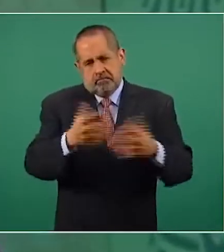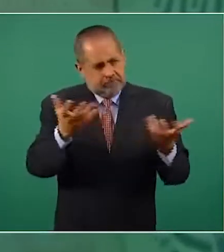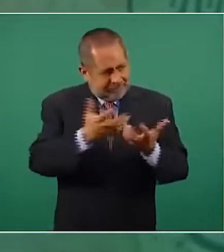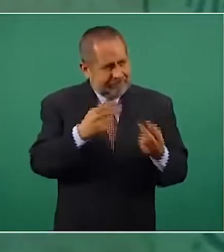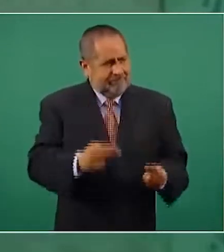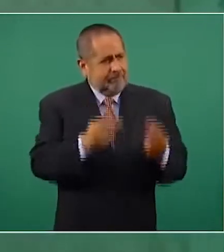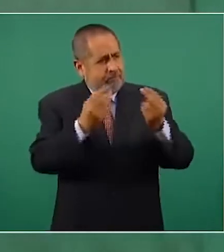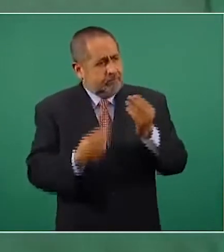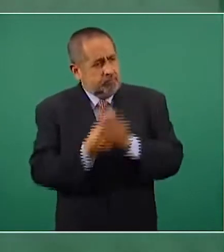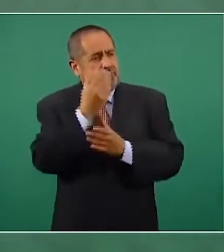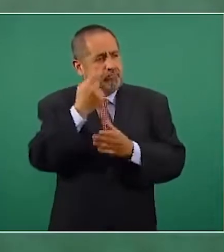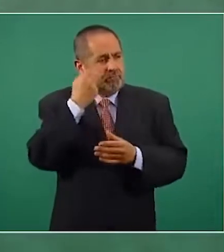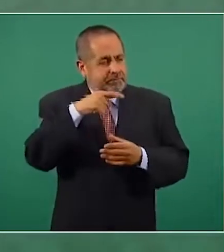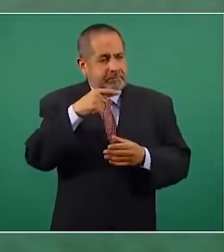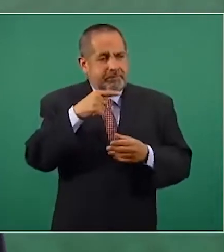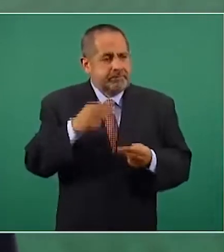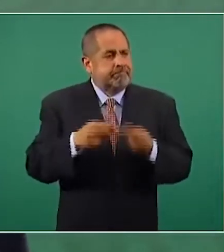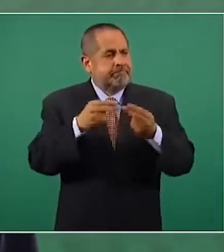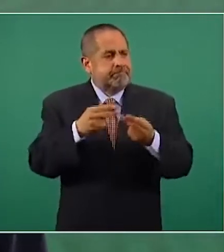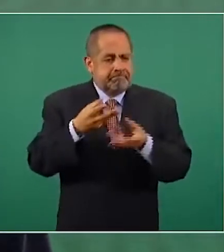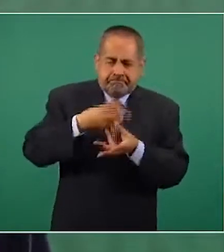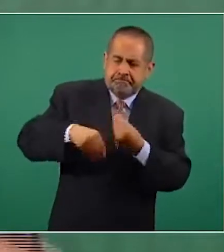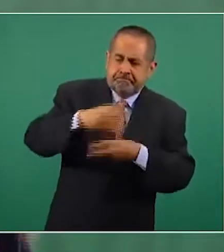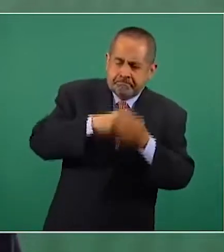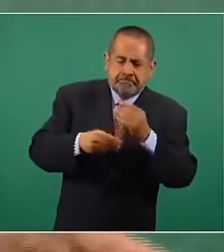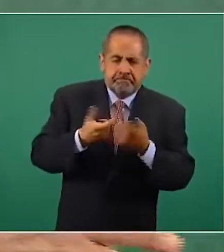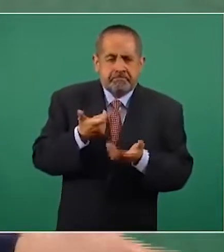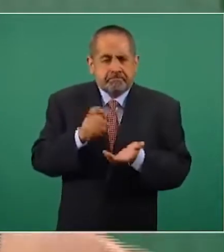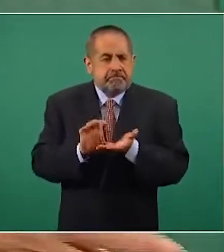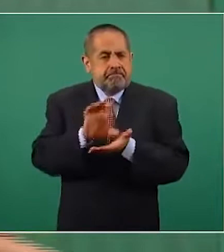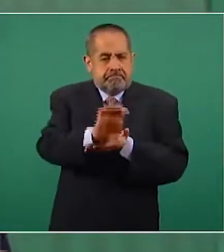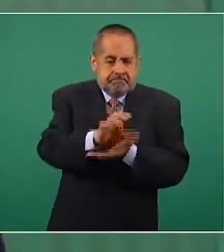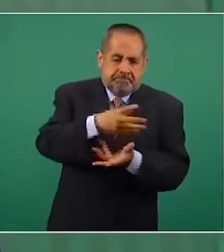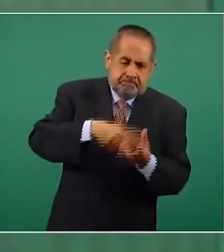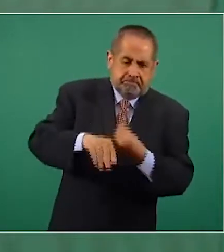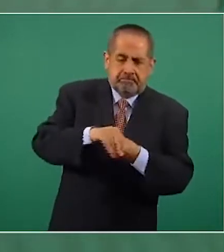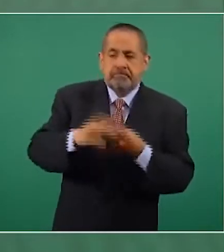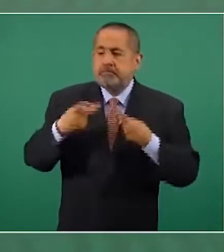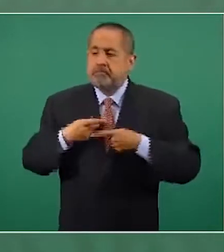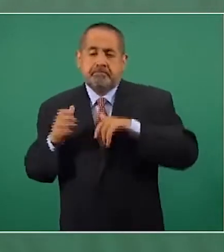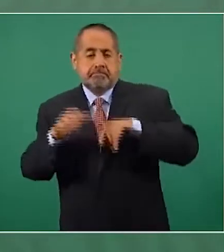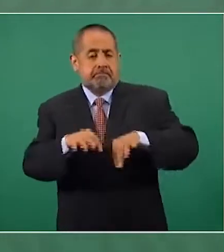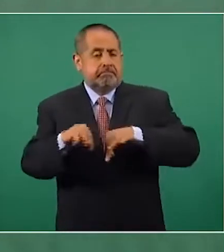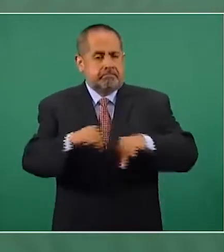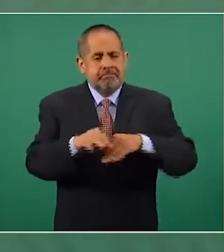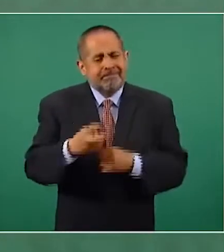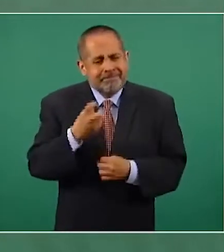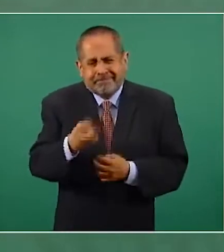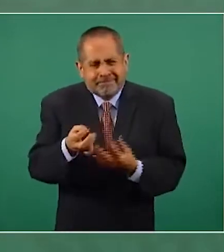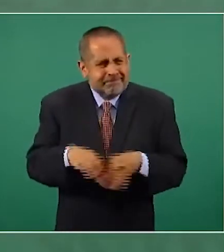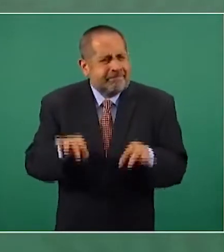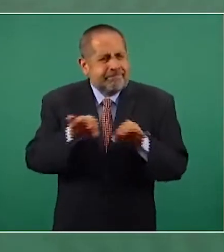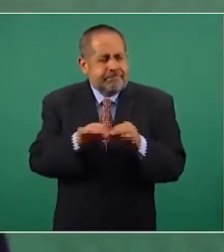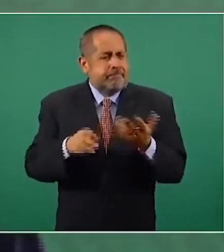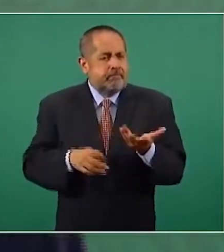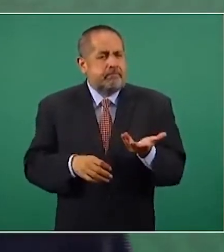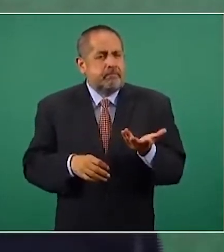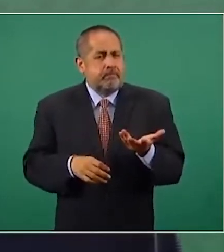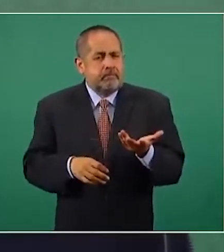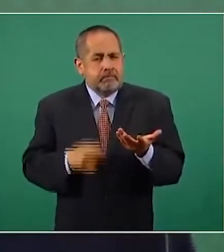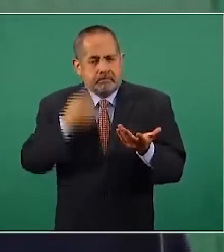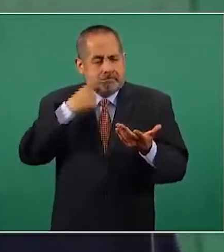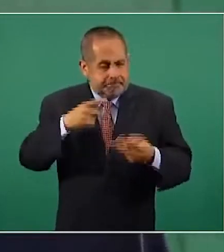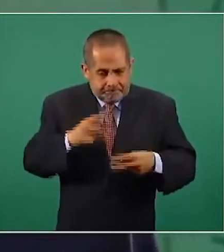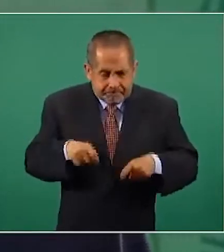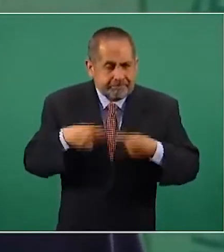destacó el trabajo que han realizado los trabajadores de la comisión federal de electricidad en restablecer el servicio el lunes un apagón